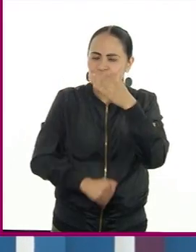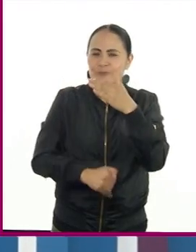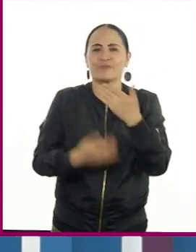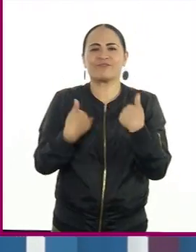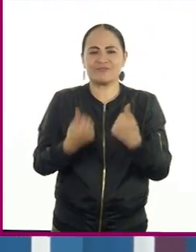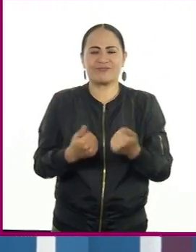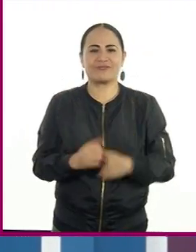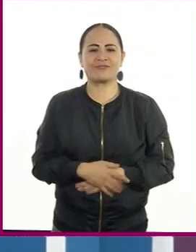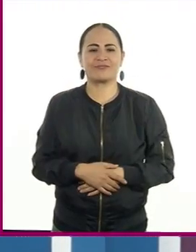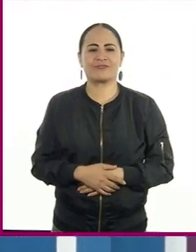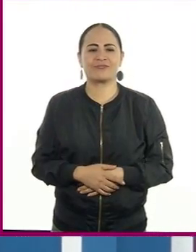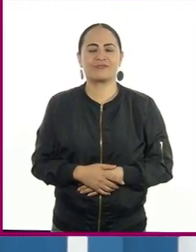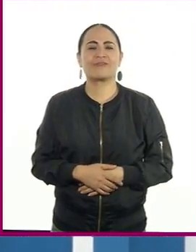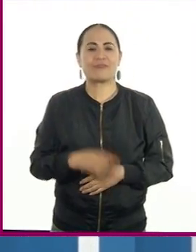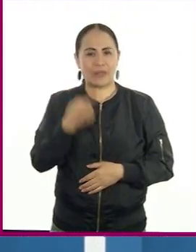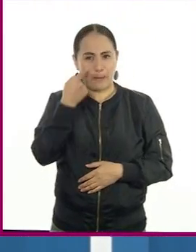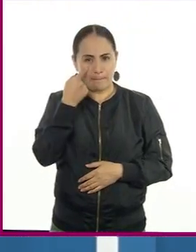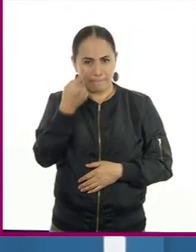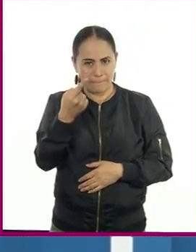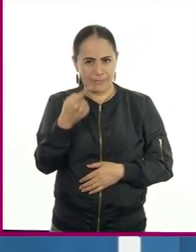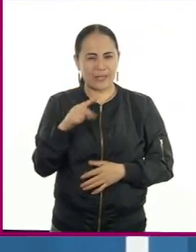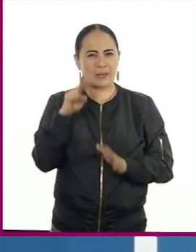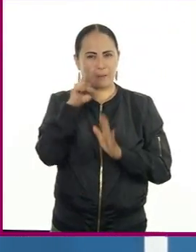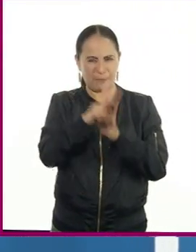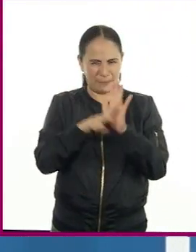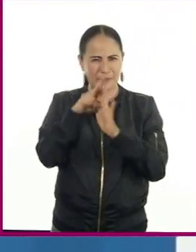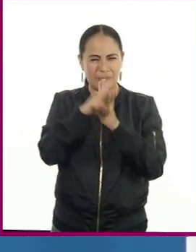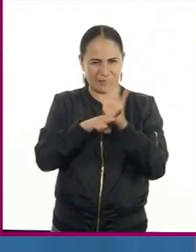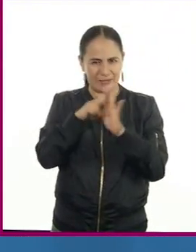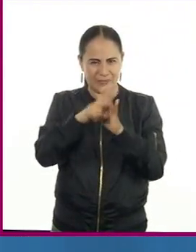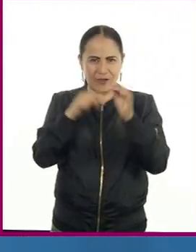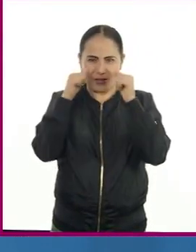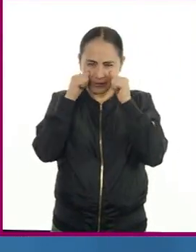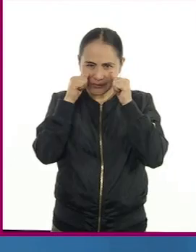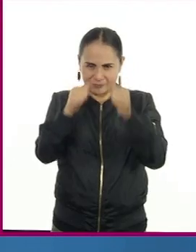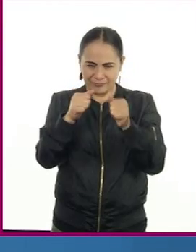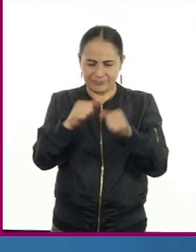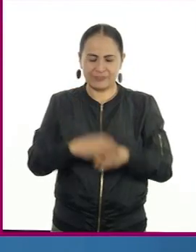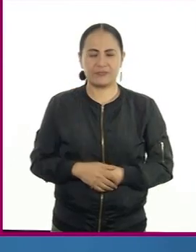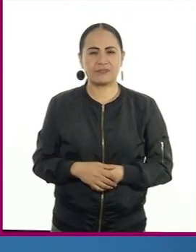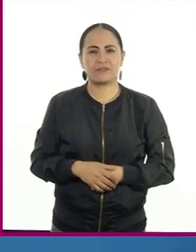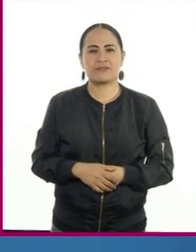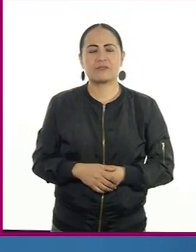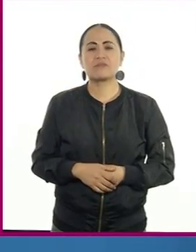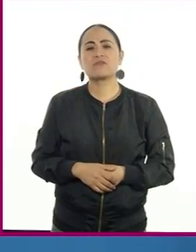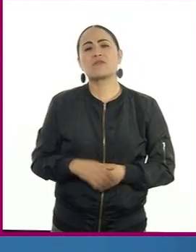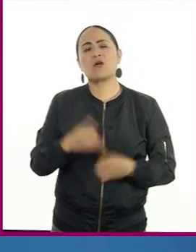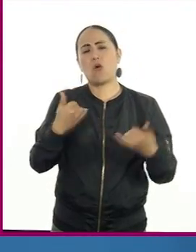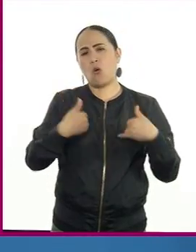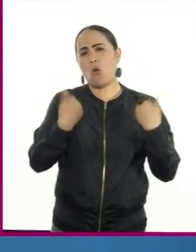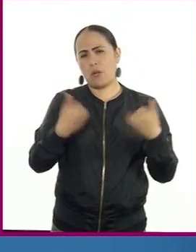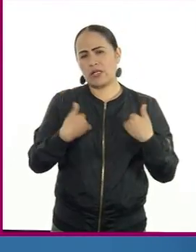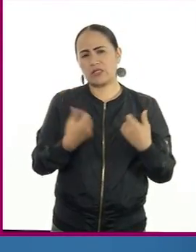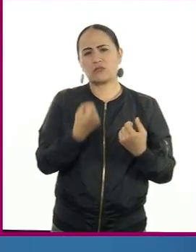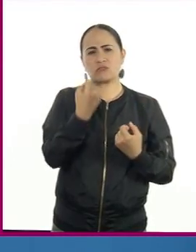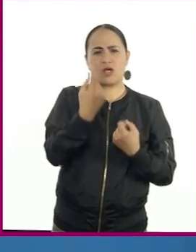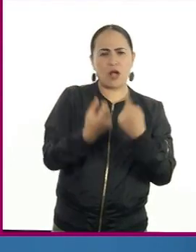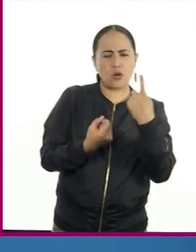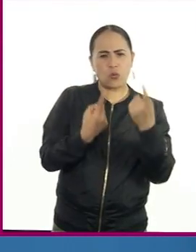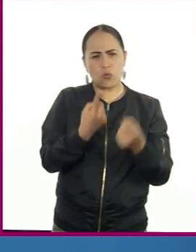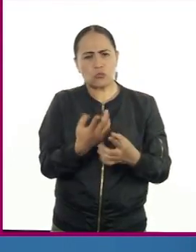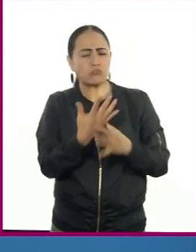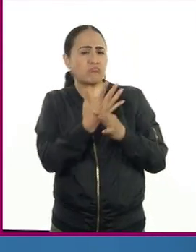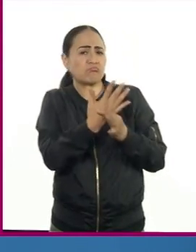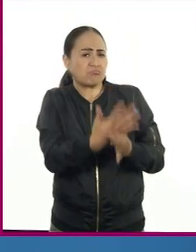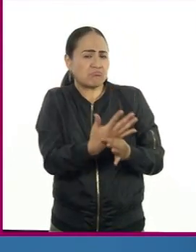les invito a ver y escuchar el siguiente recurso audiovisual en el que algunas y algunos adolescentes nos explican